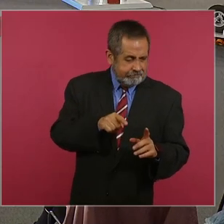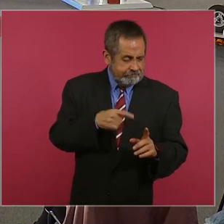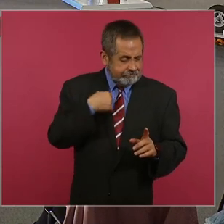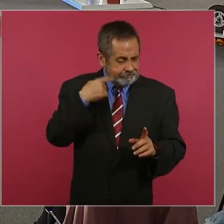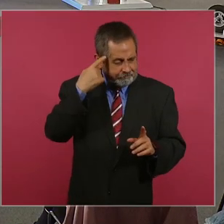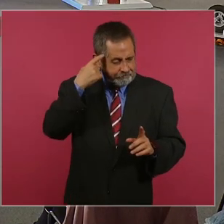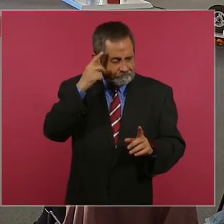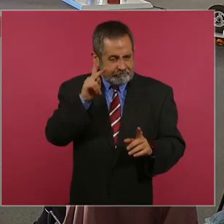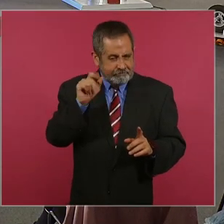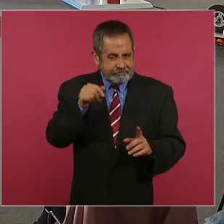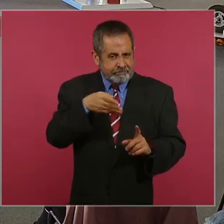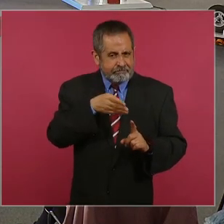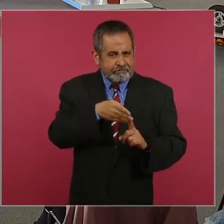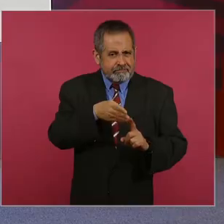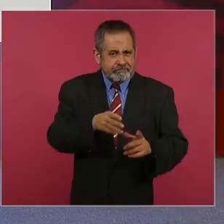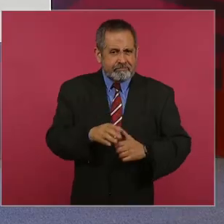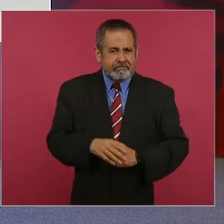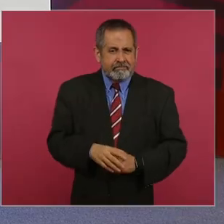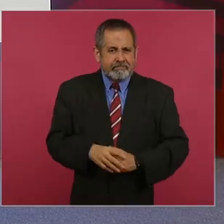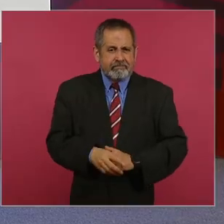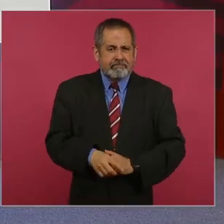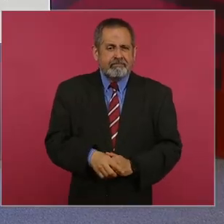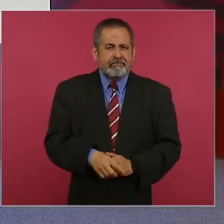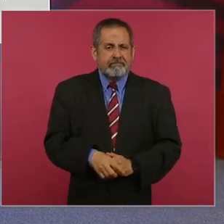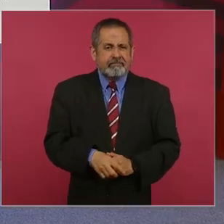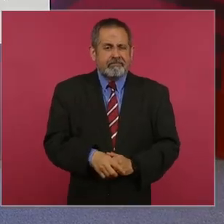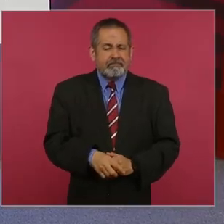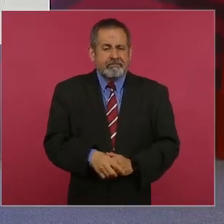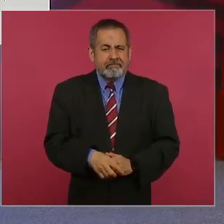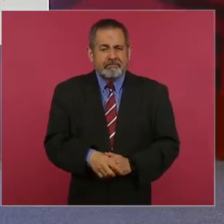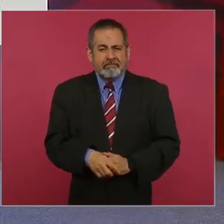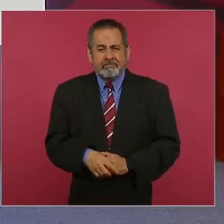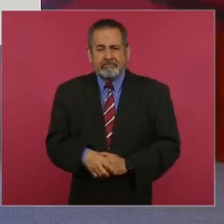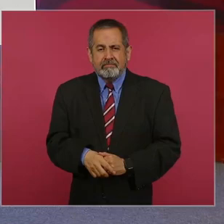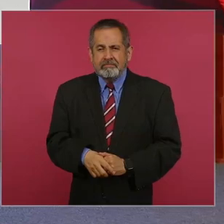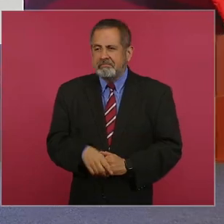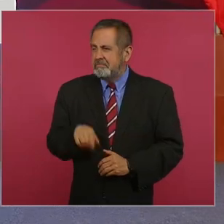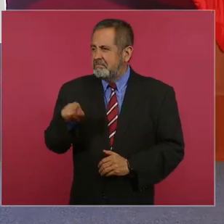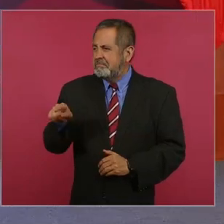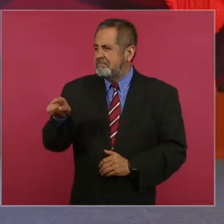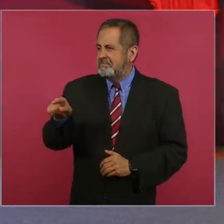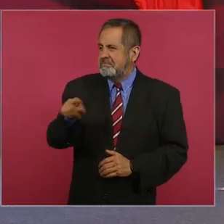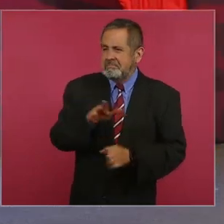dice la verdad ni a cuál irle